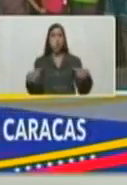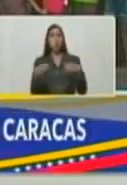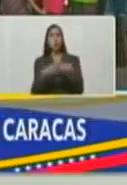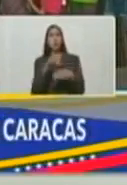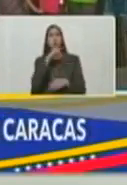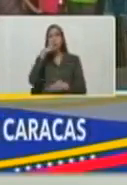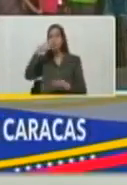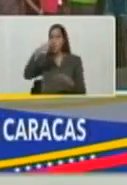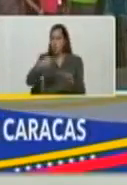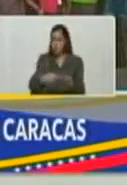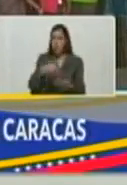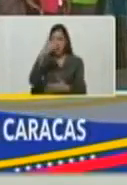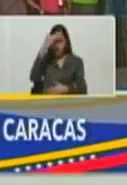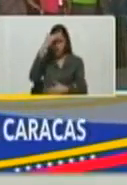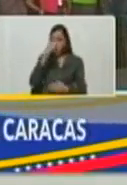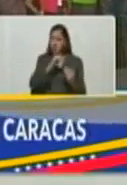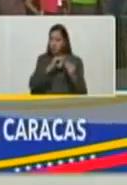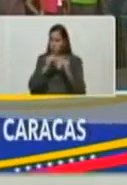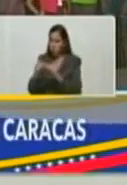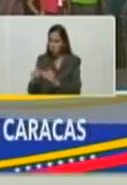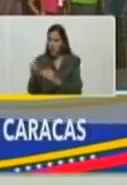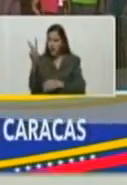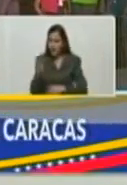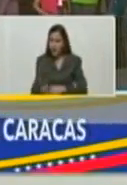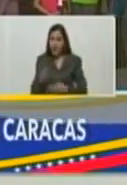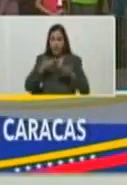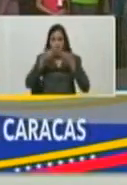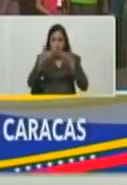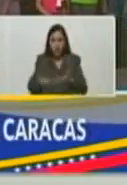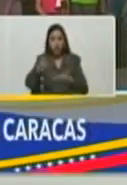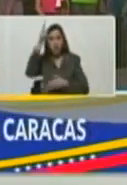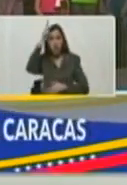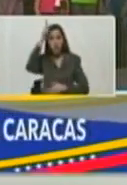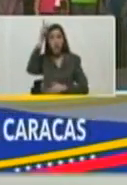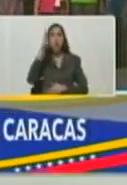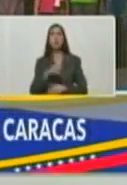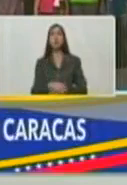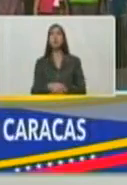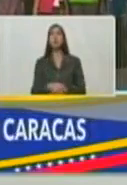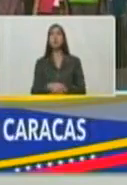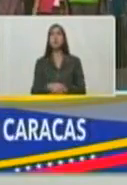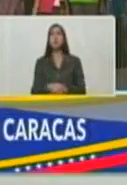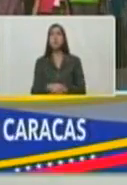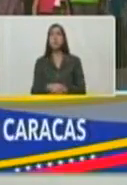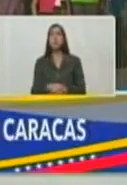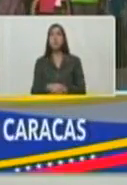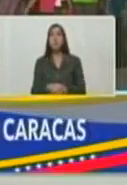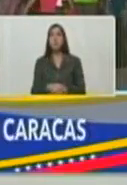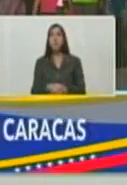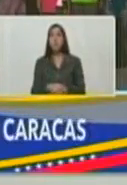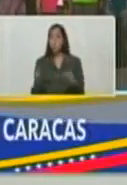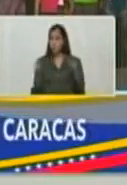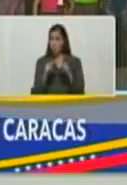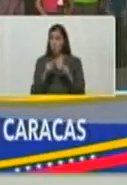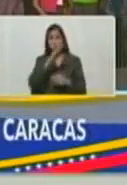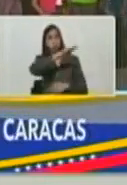por los indios Caracas, era el Valle de los Caracas. Y los indios Caracas conocían la